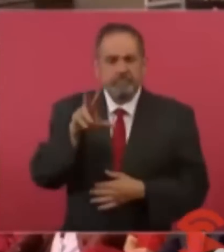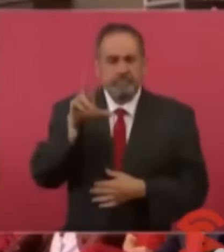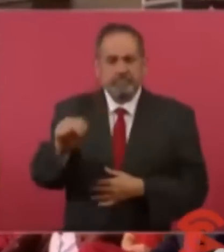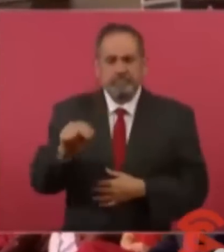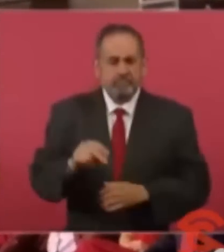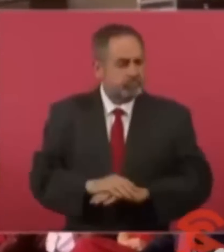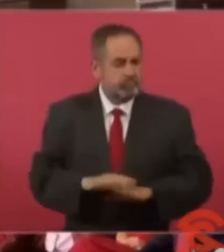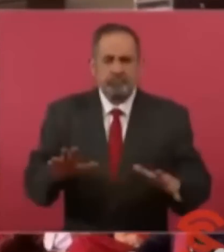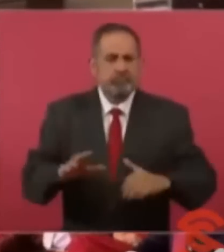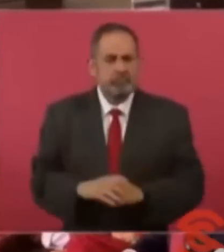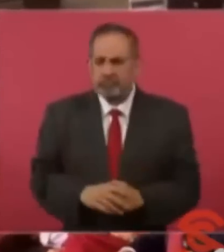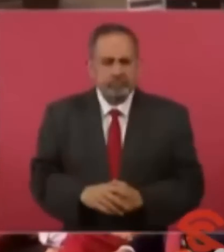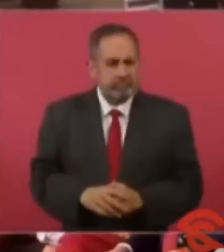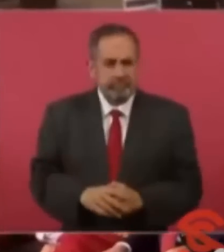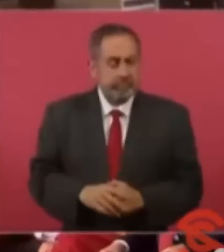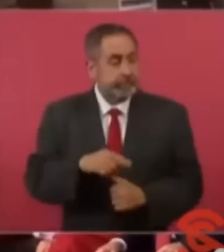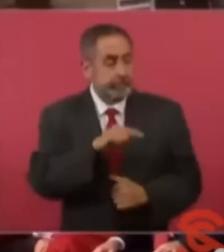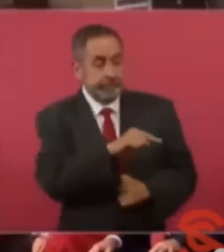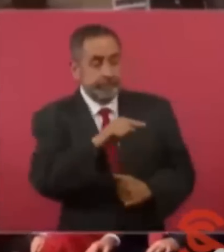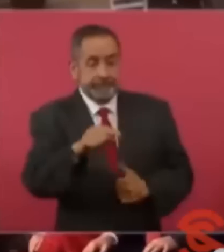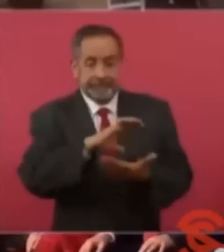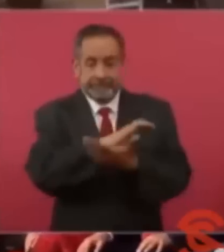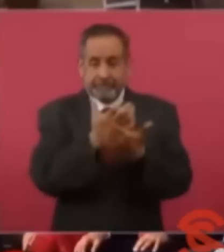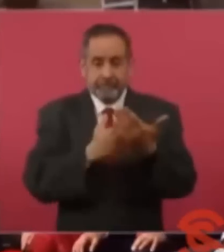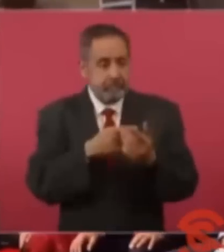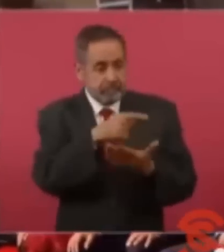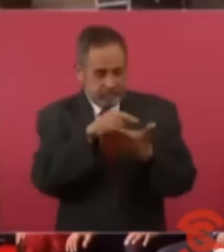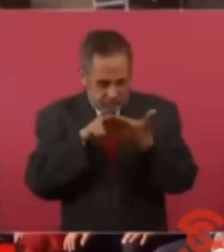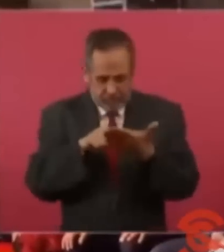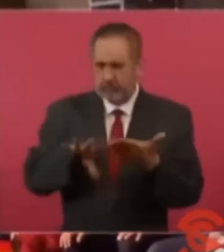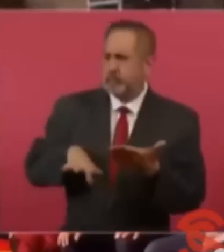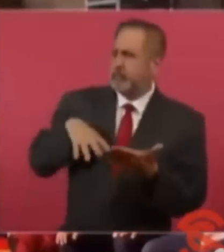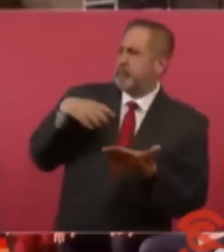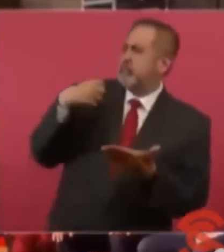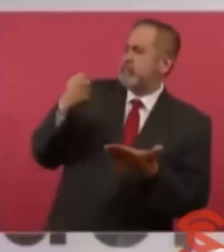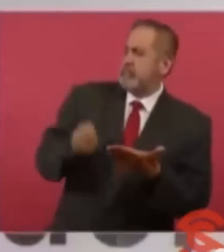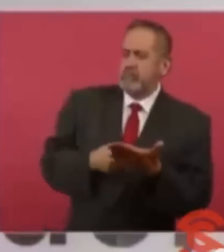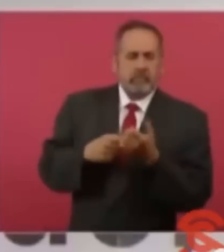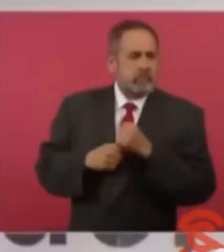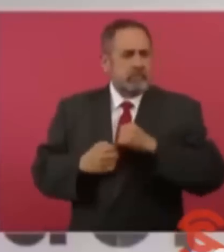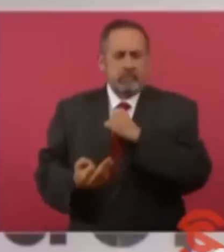No se otorgan contratos leoninos a traficantes de